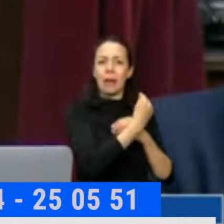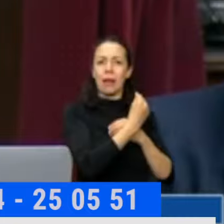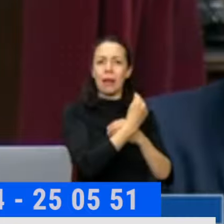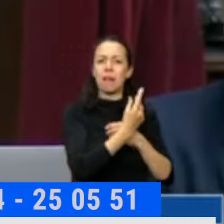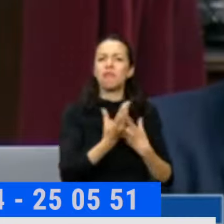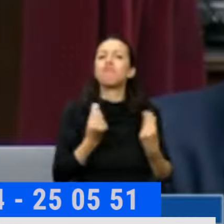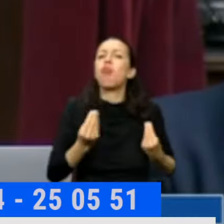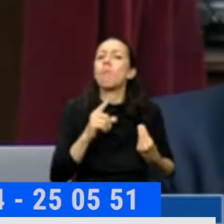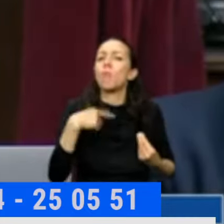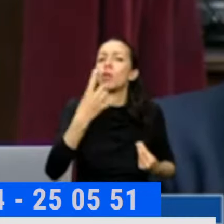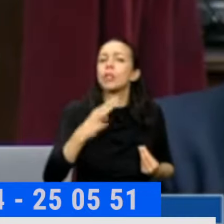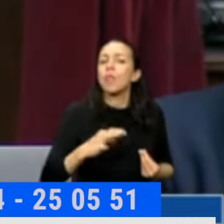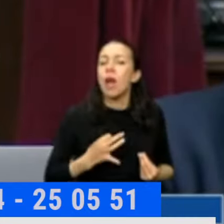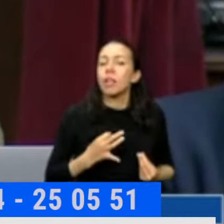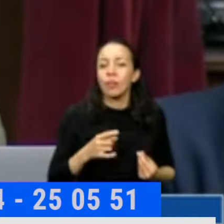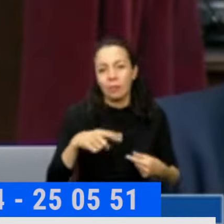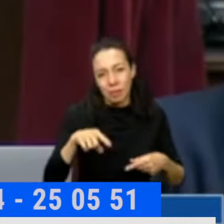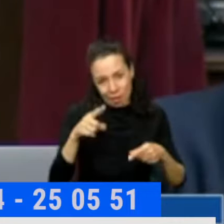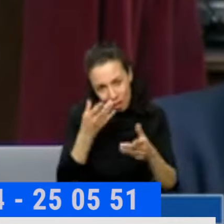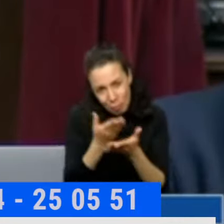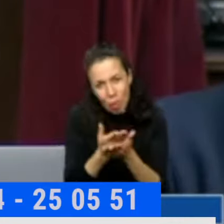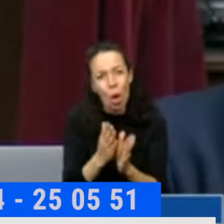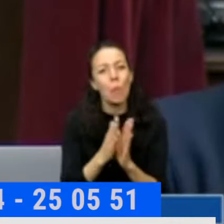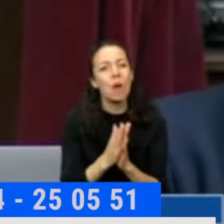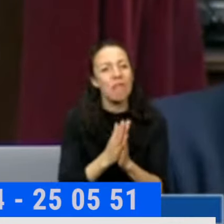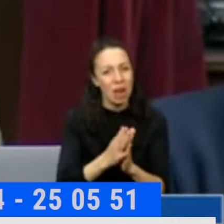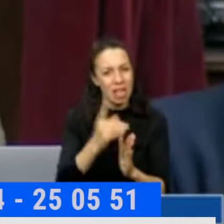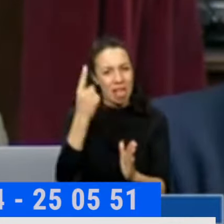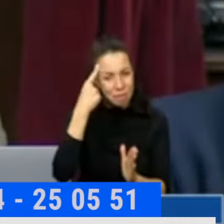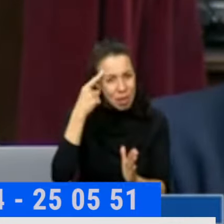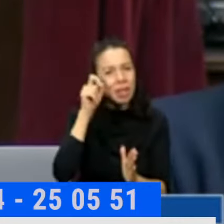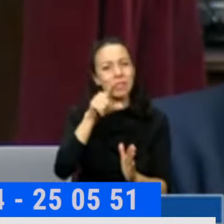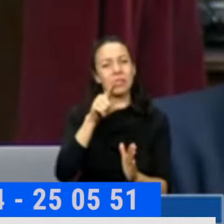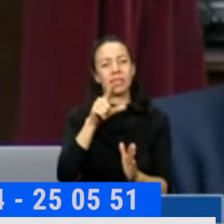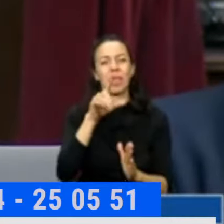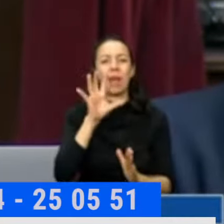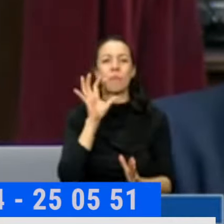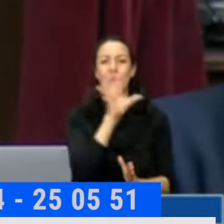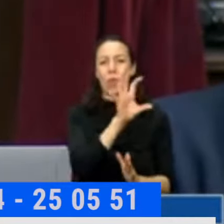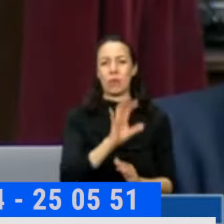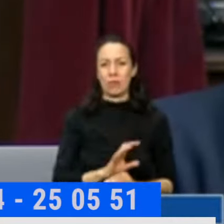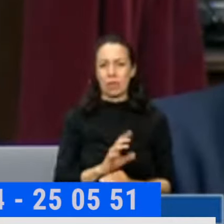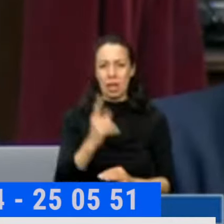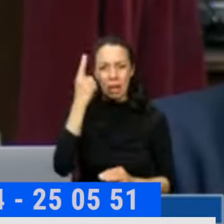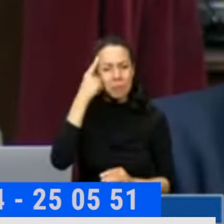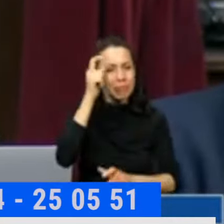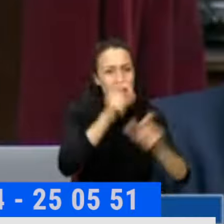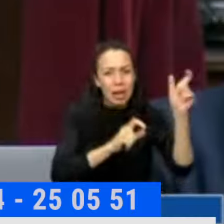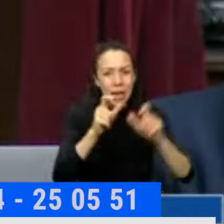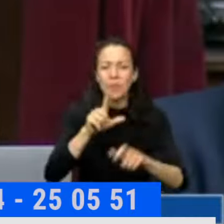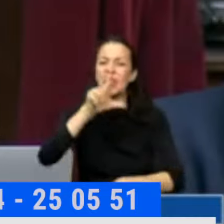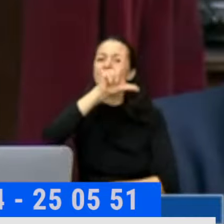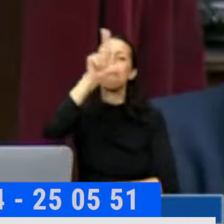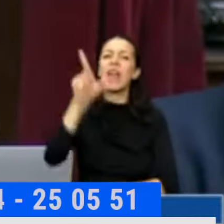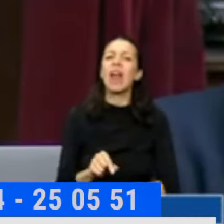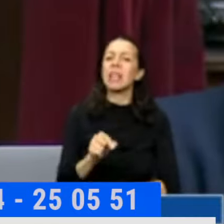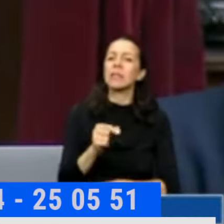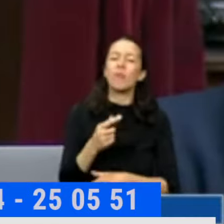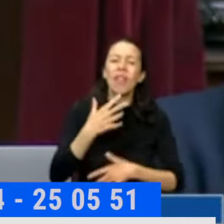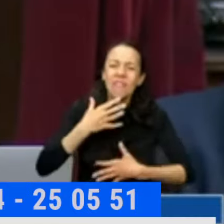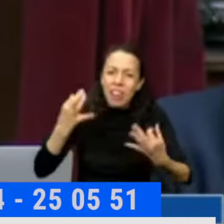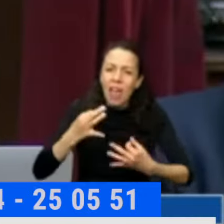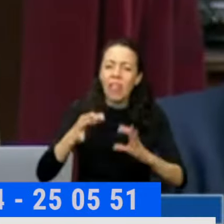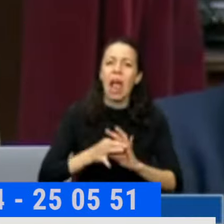legisladores da vergüenza, la verdad le digo, en cuanto a su razonabilidad a este proyecto. Yo a